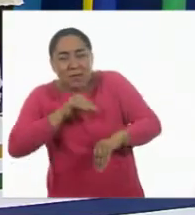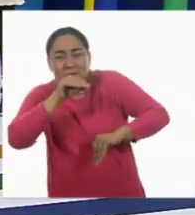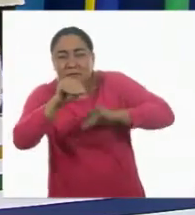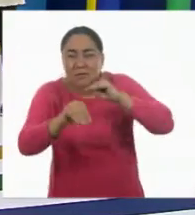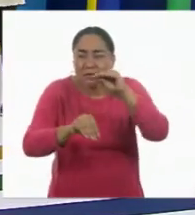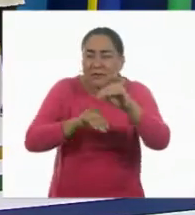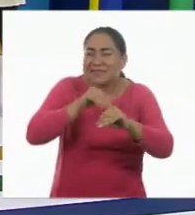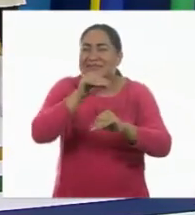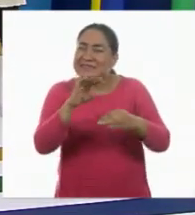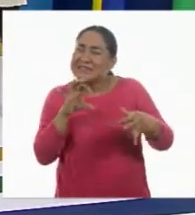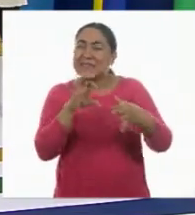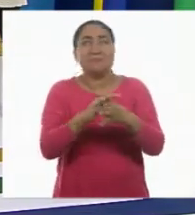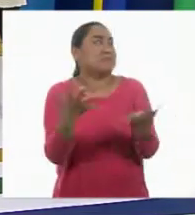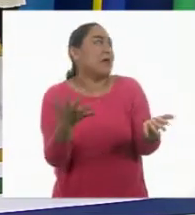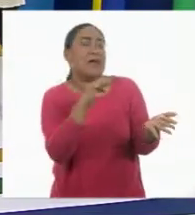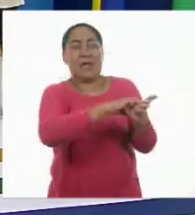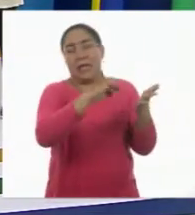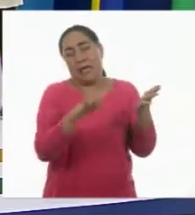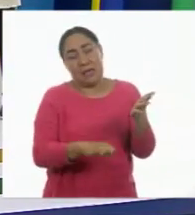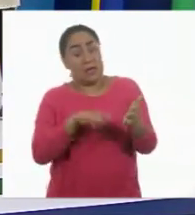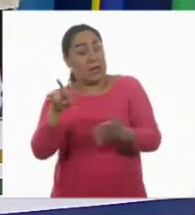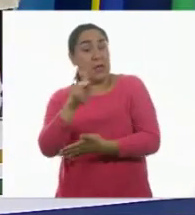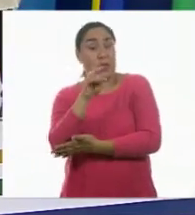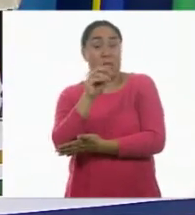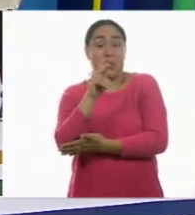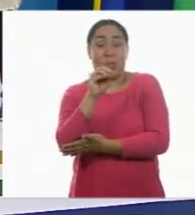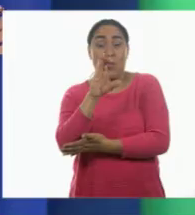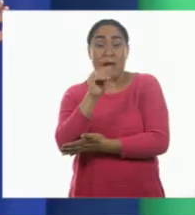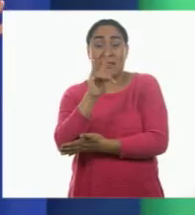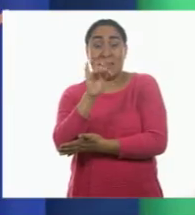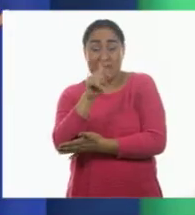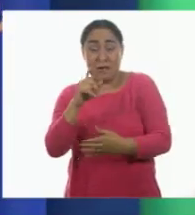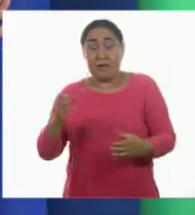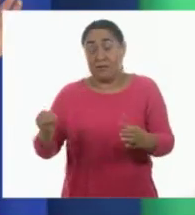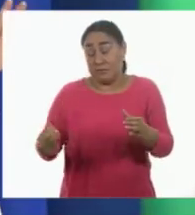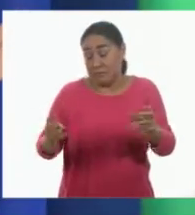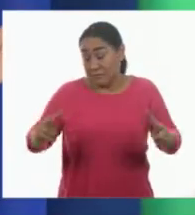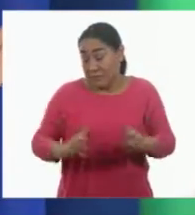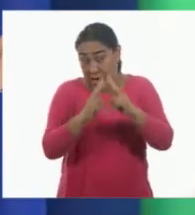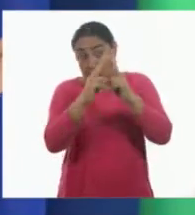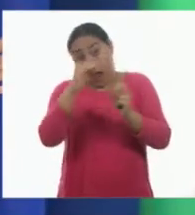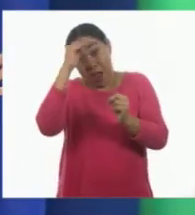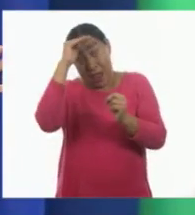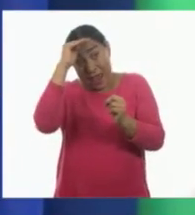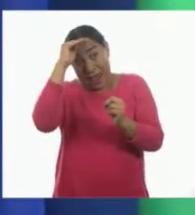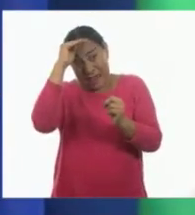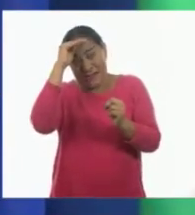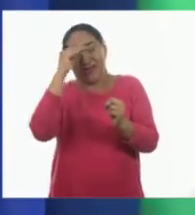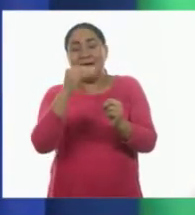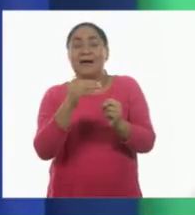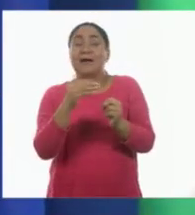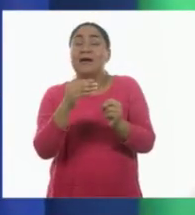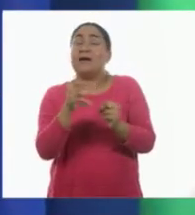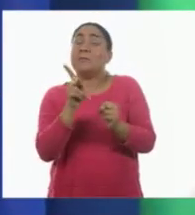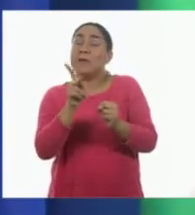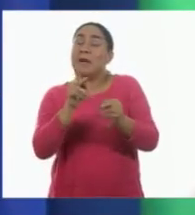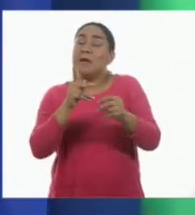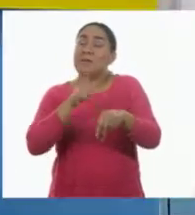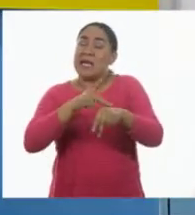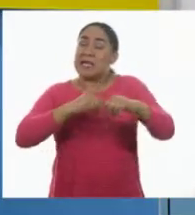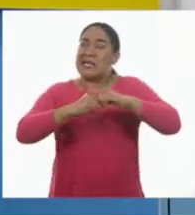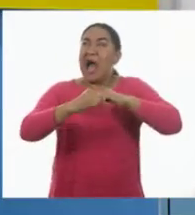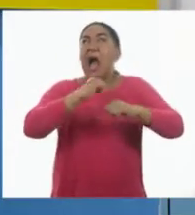ejemplo, yo te puedo decir que el Popocatépetl y el Iztaccíhuatl no nacieron del deslizamiento de las placas tectónicas, sino que era